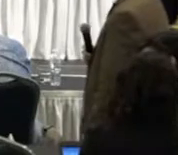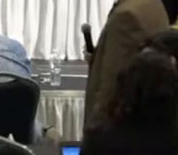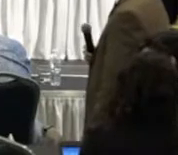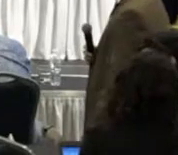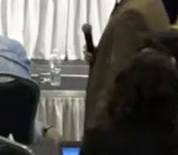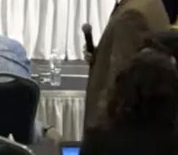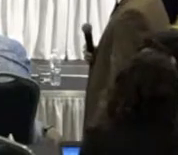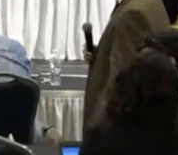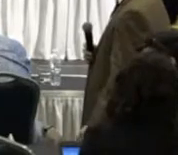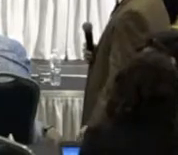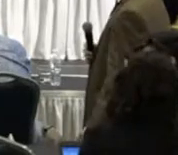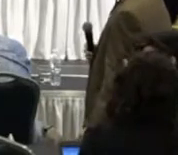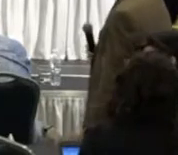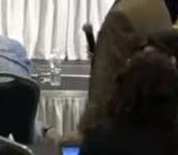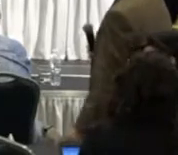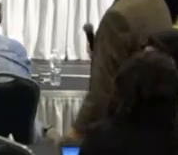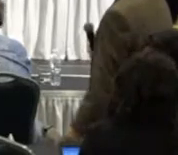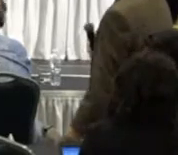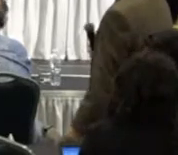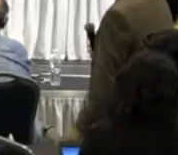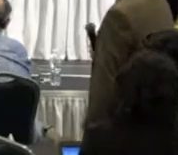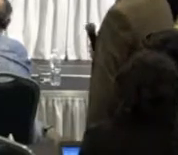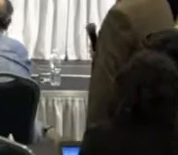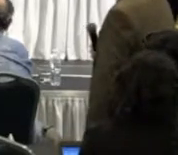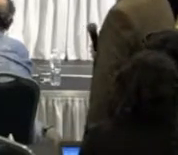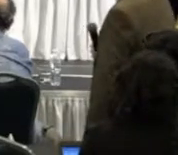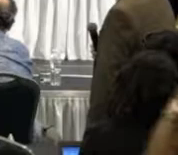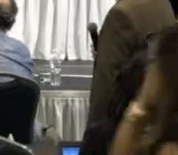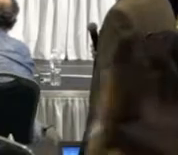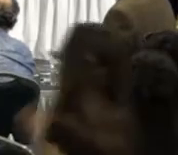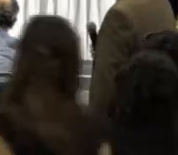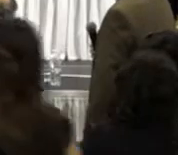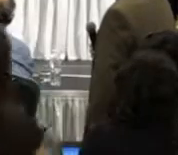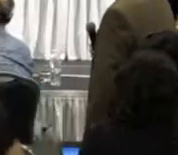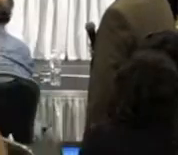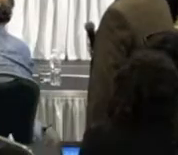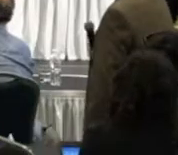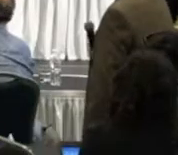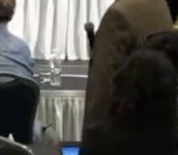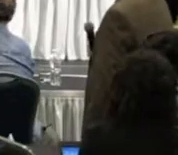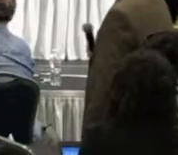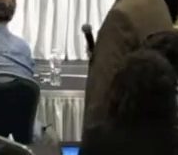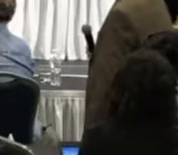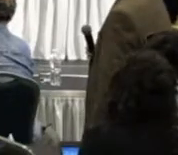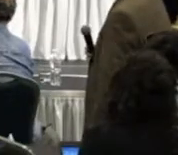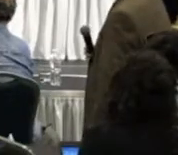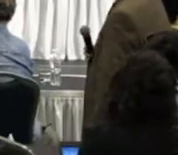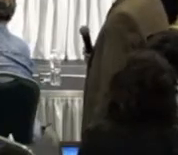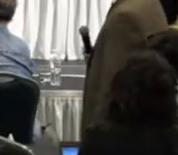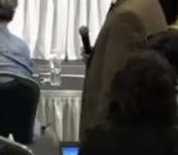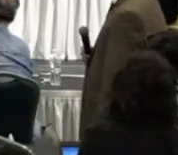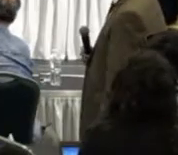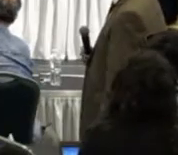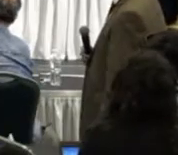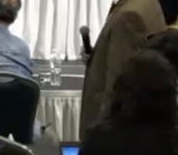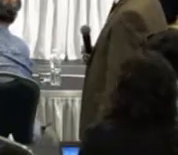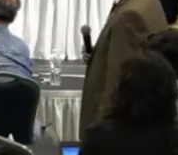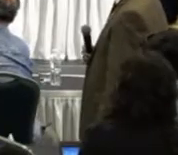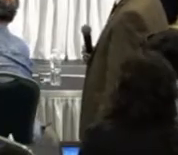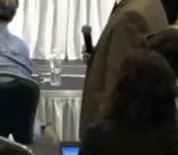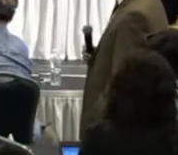pueblo entienda mejor la composición de sus finanzas y entienda la situación, cómo llegamos